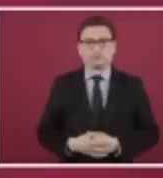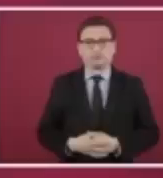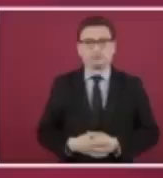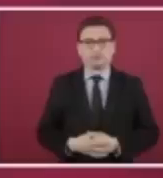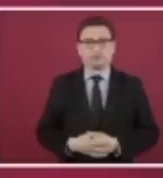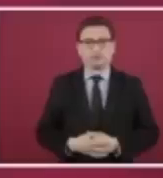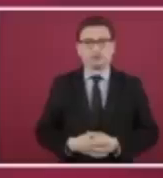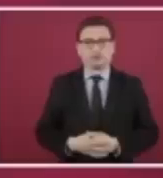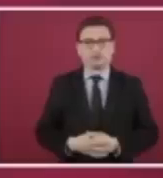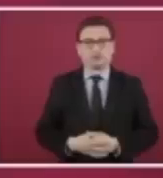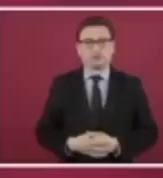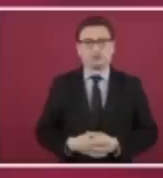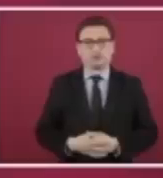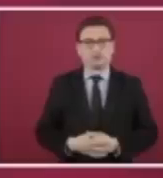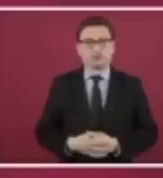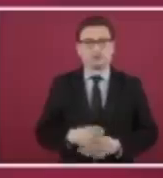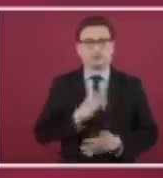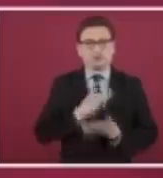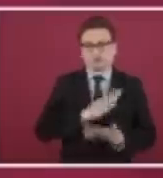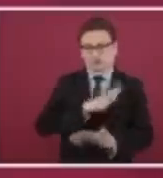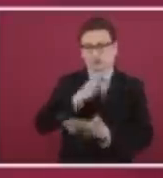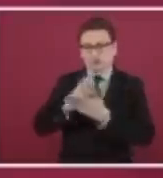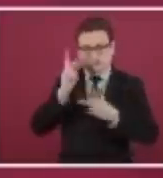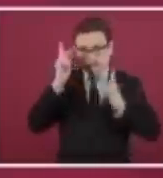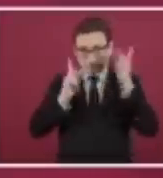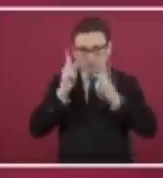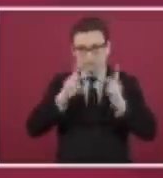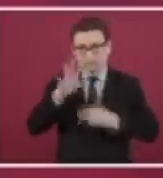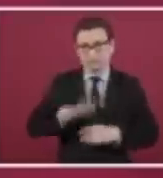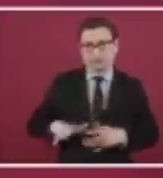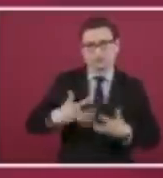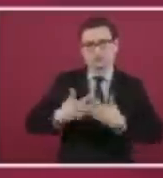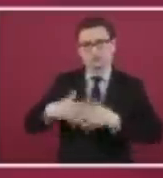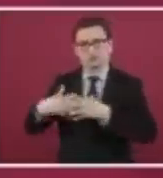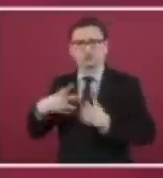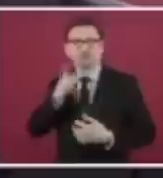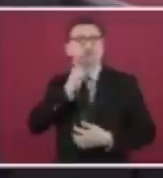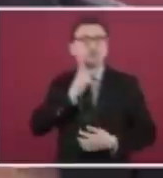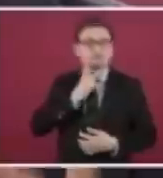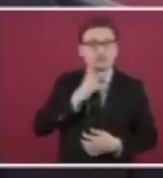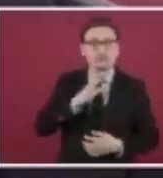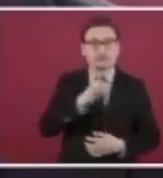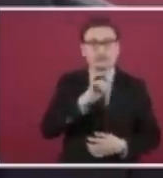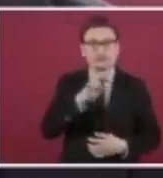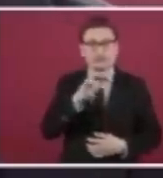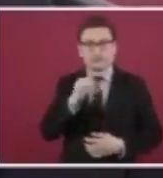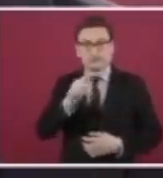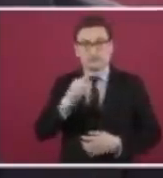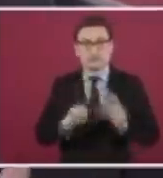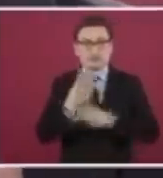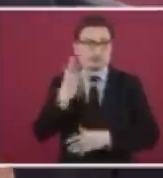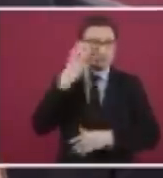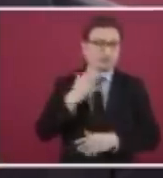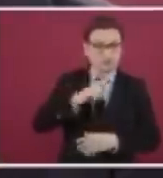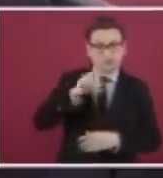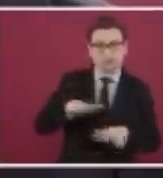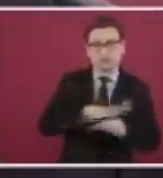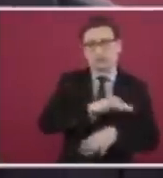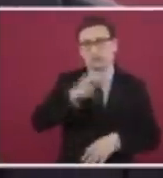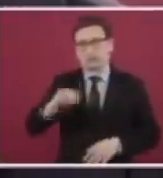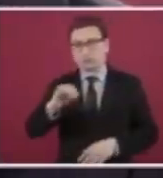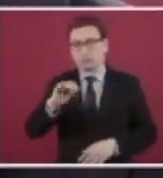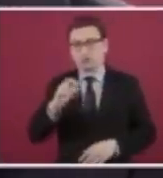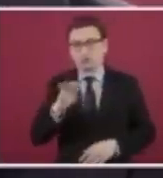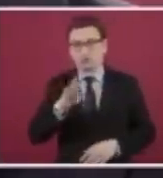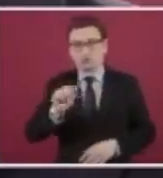tengo la visita a la refinería de Cadereyta en Nuevo León y ya después es Monclova, es Sabinas,